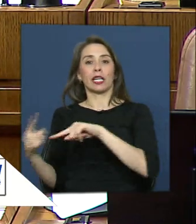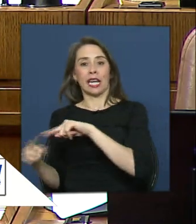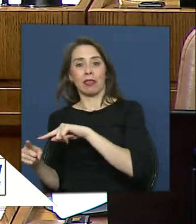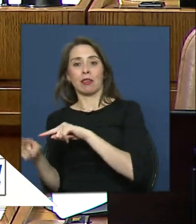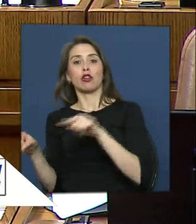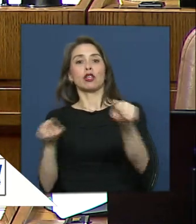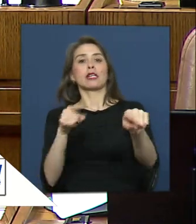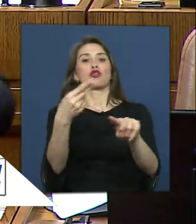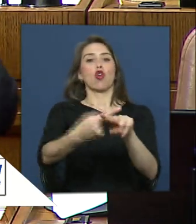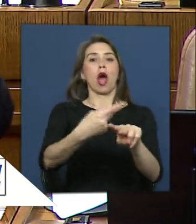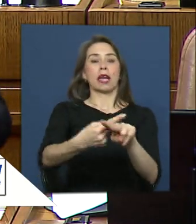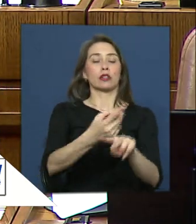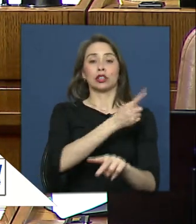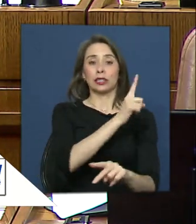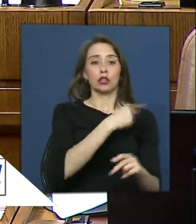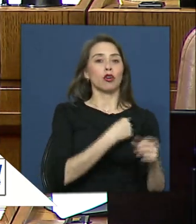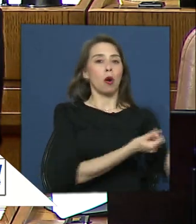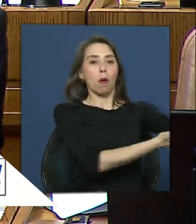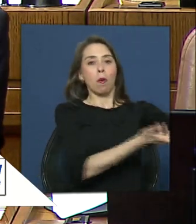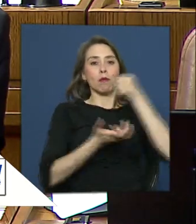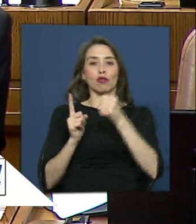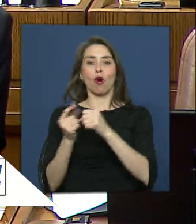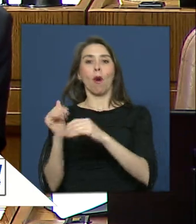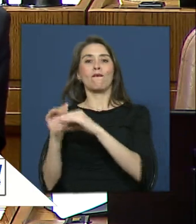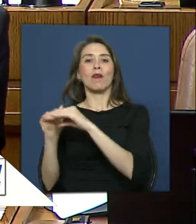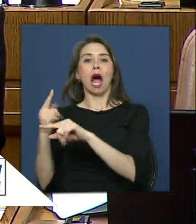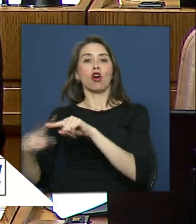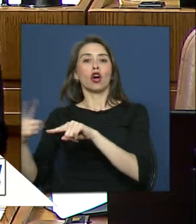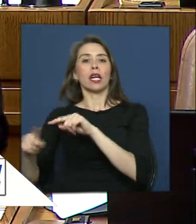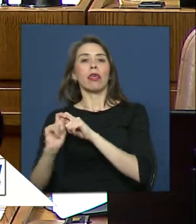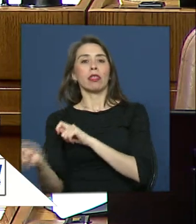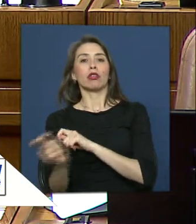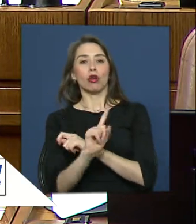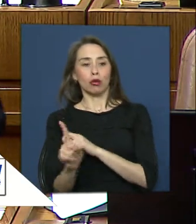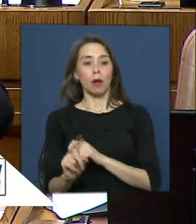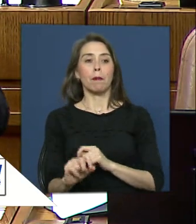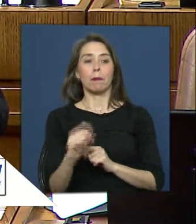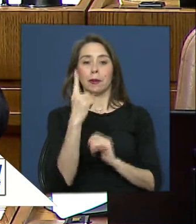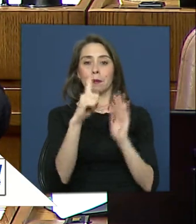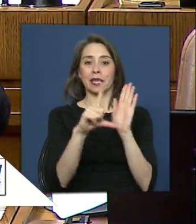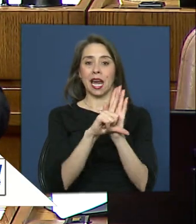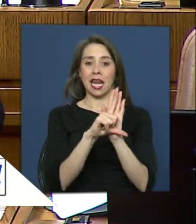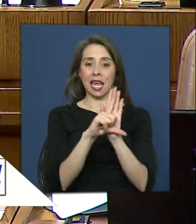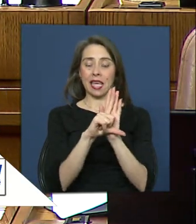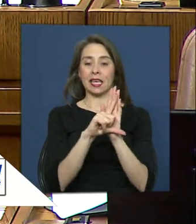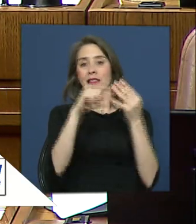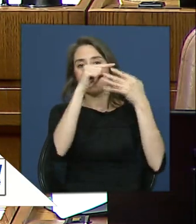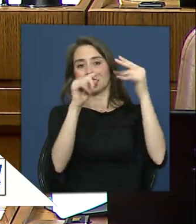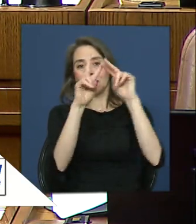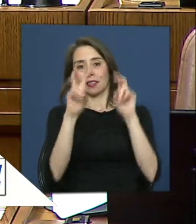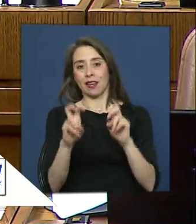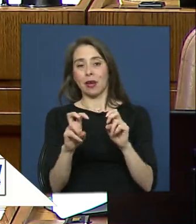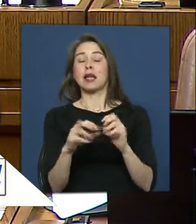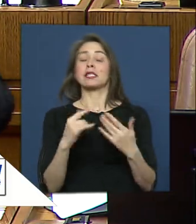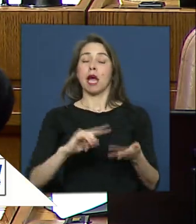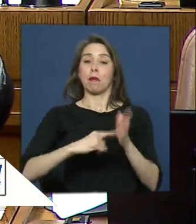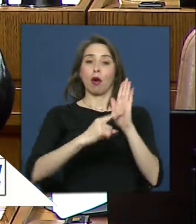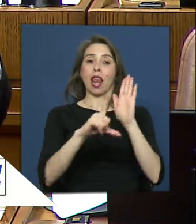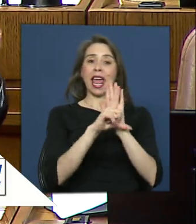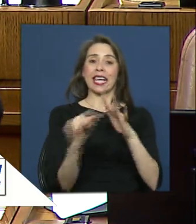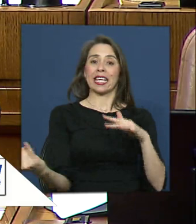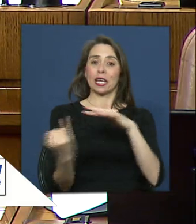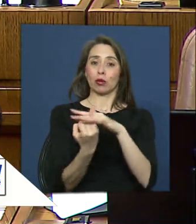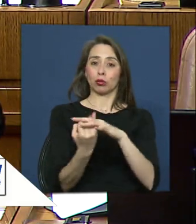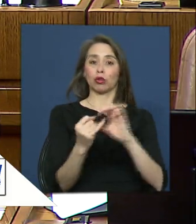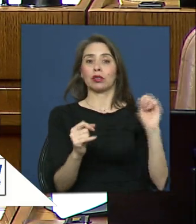plata. Razón por la cual la primera ley miscelánea, que mandó este gobierno para reparar la ley de inclusión, tuvo que